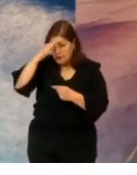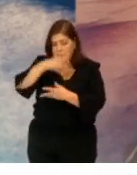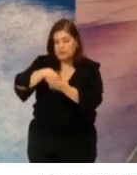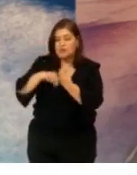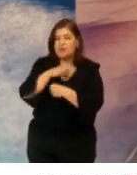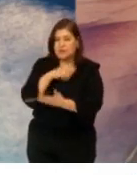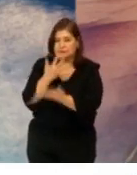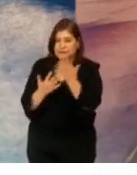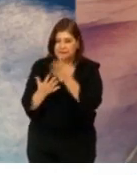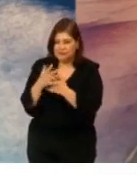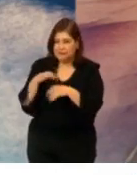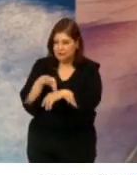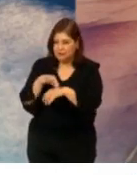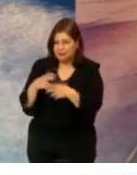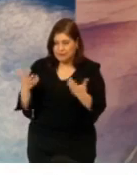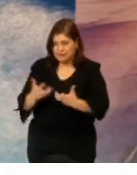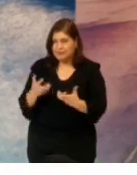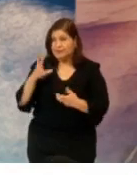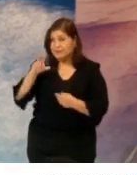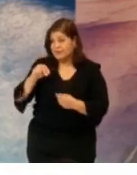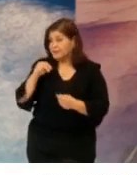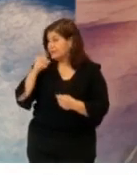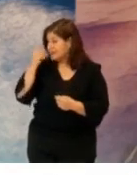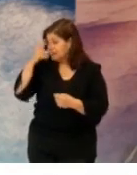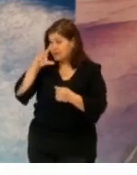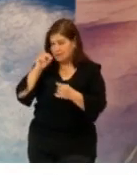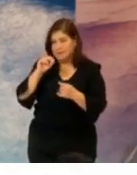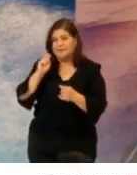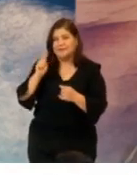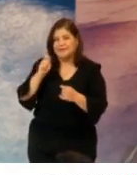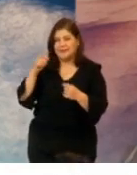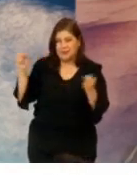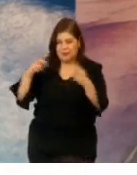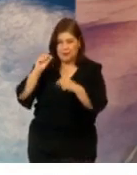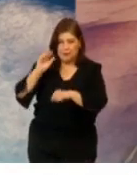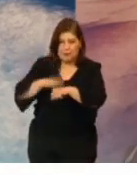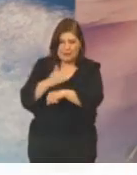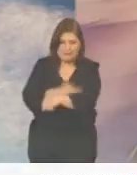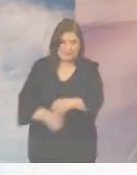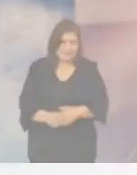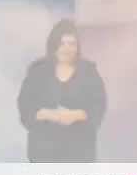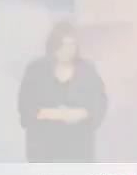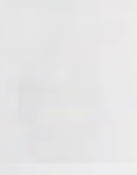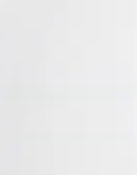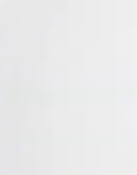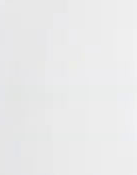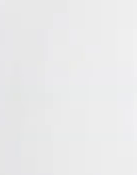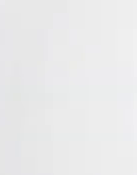poner en acción. Así es, así que no se desconecten y aquí nos vemos pronto. Listo.